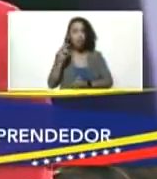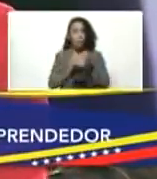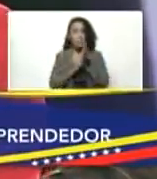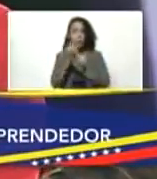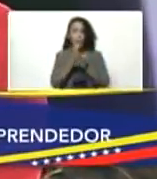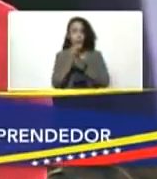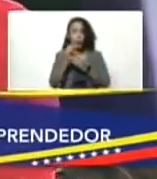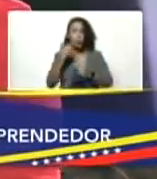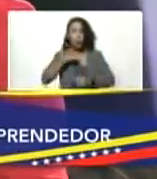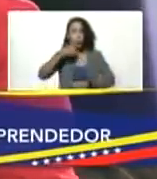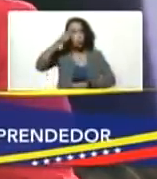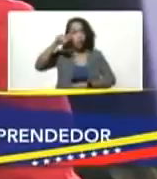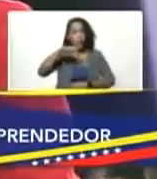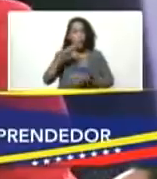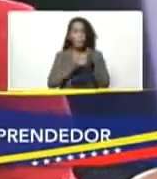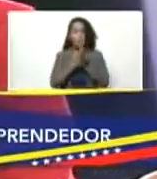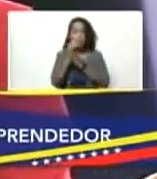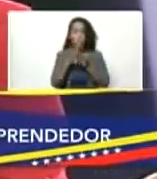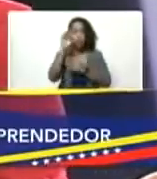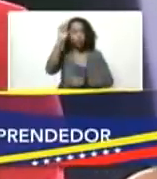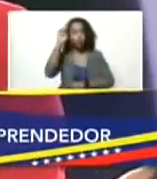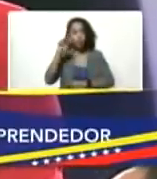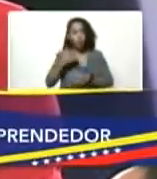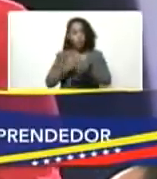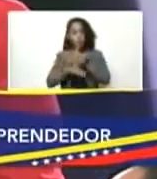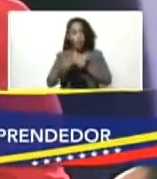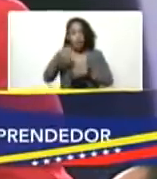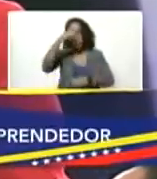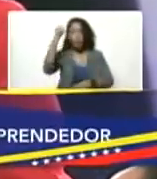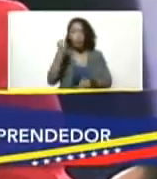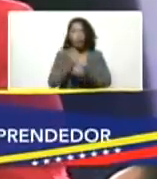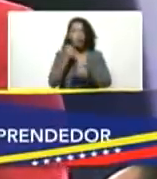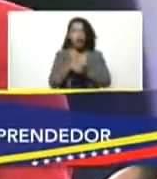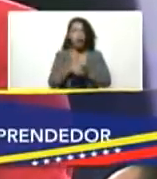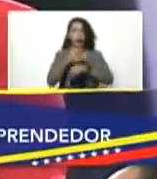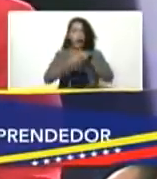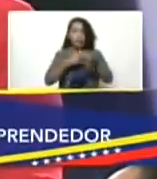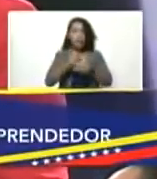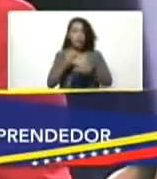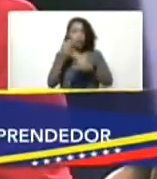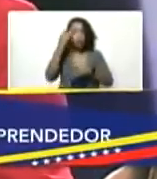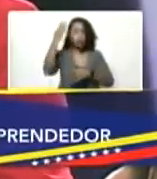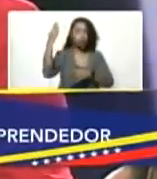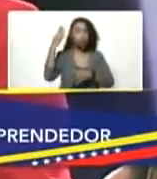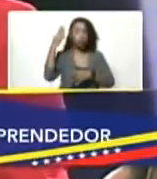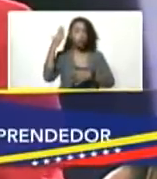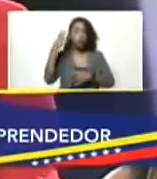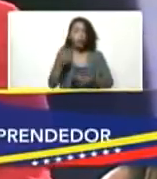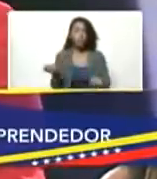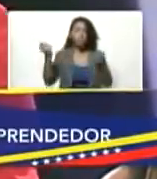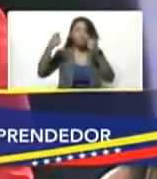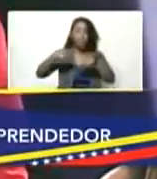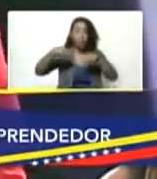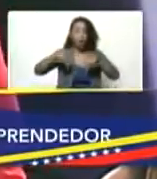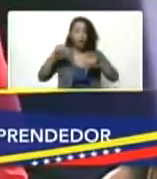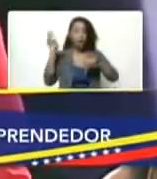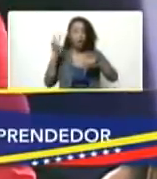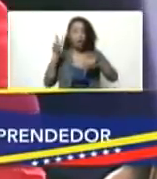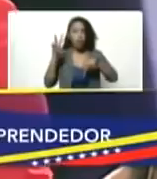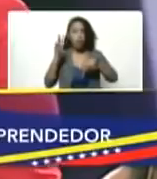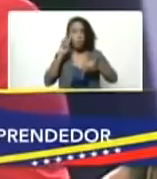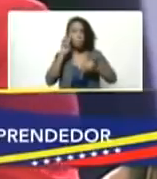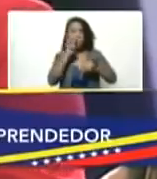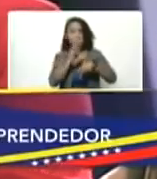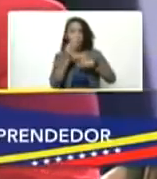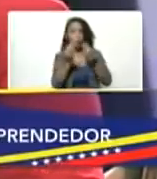emprendedora, a nuestro pueblo emprendedor, que todos los días sale a trabajar, que está creando, que está soñando y que está apostando a Venezuela.